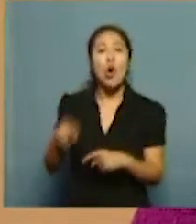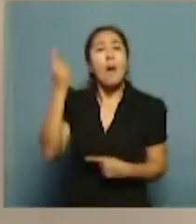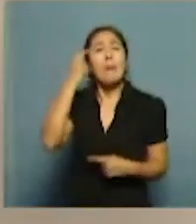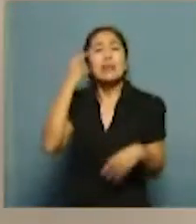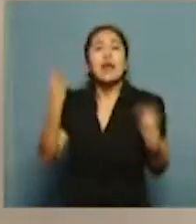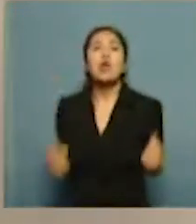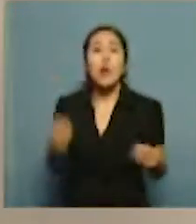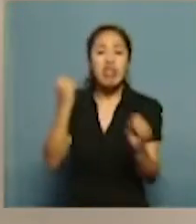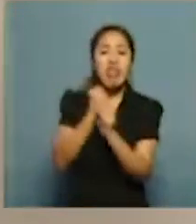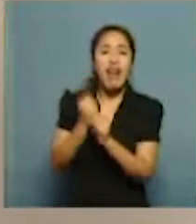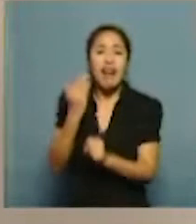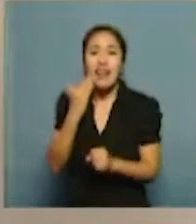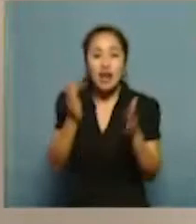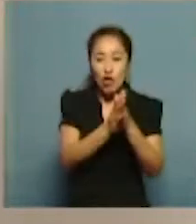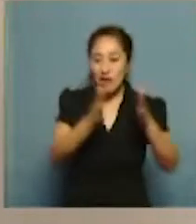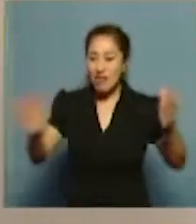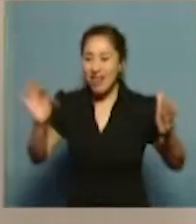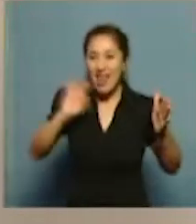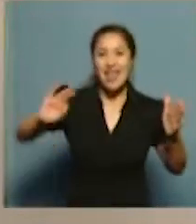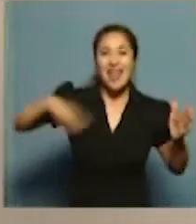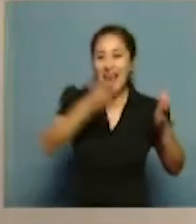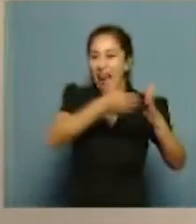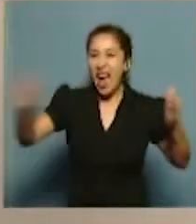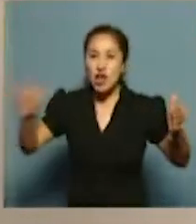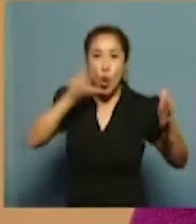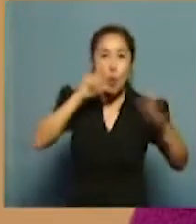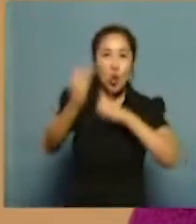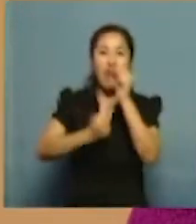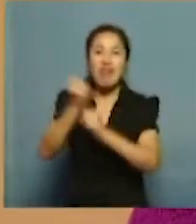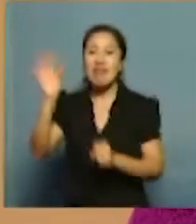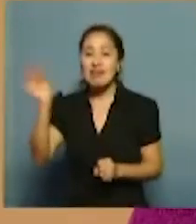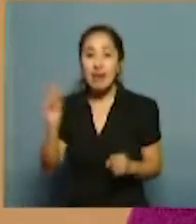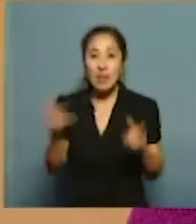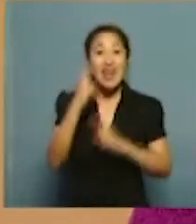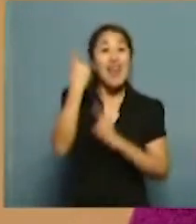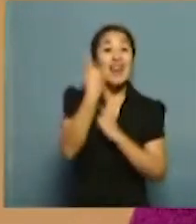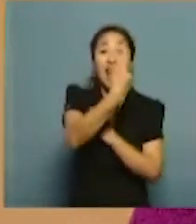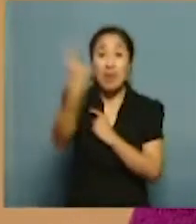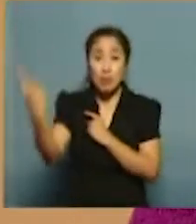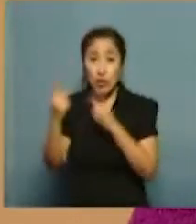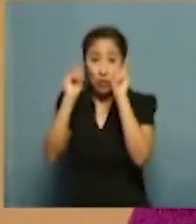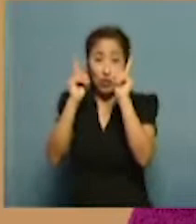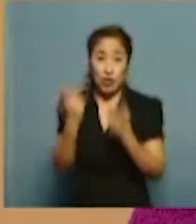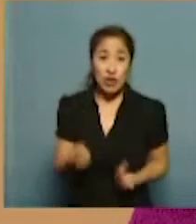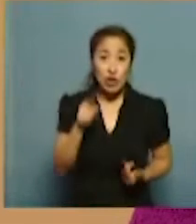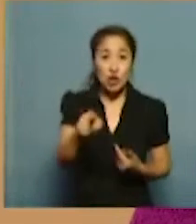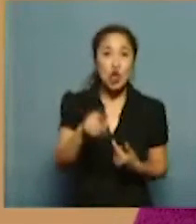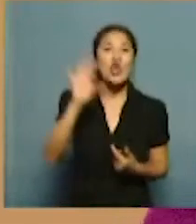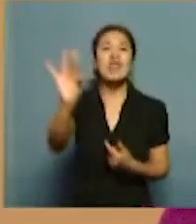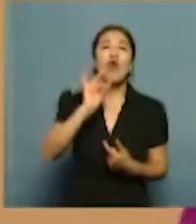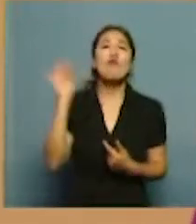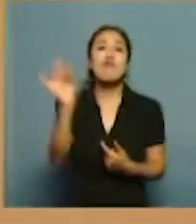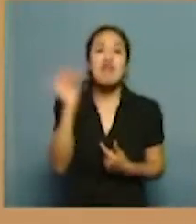o que actividades para lo que resta del año para esta segunda mitad cada uno de los docentes que llevan que son directores